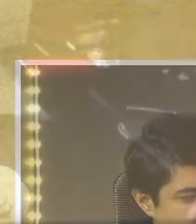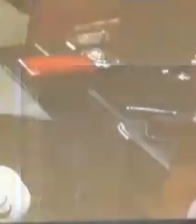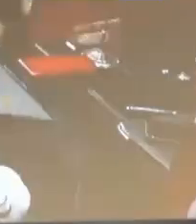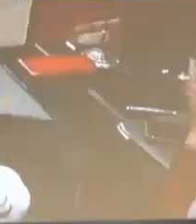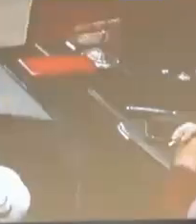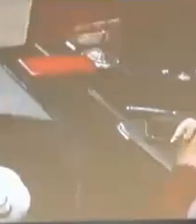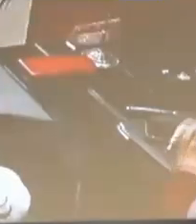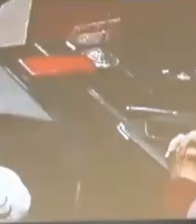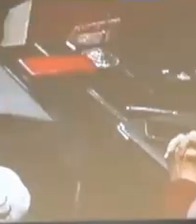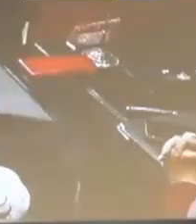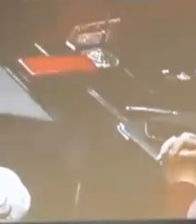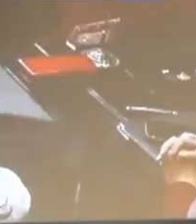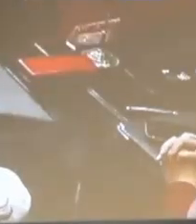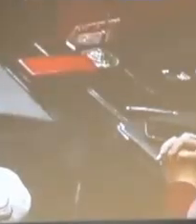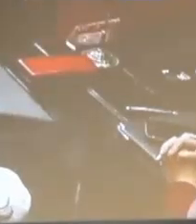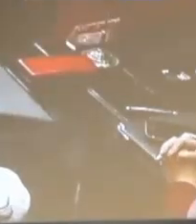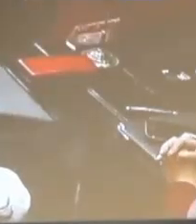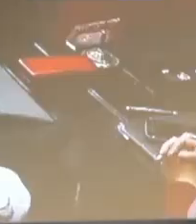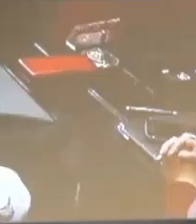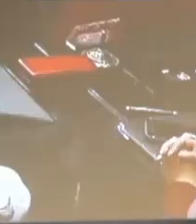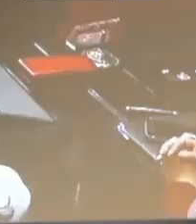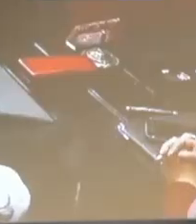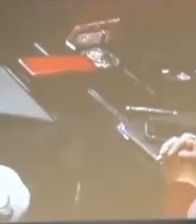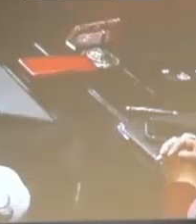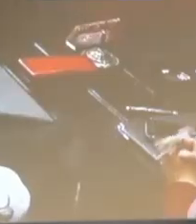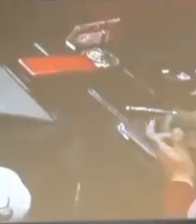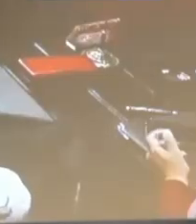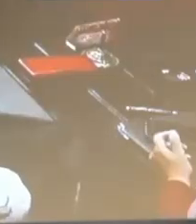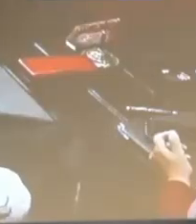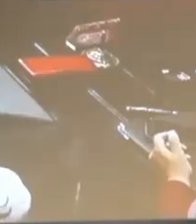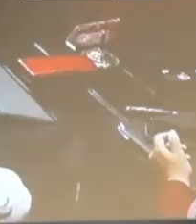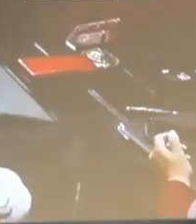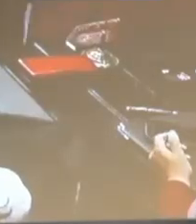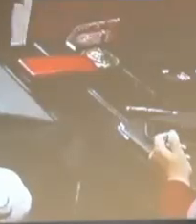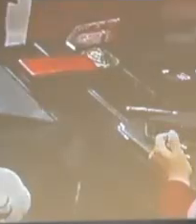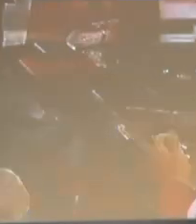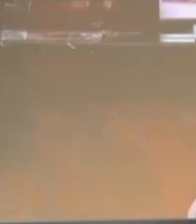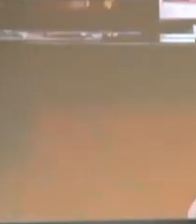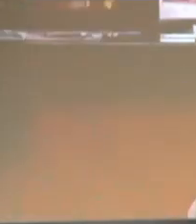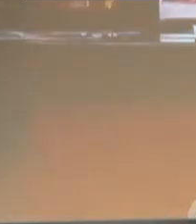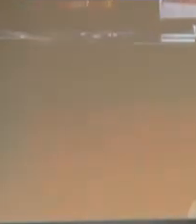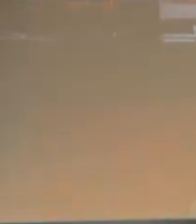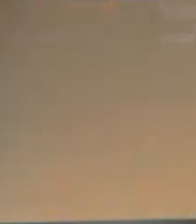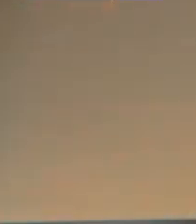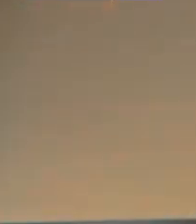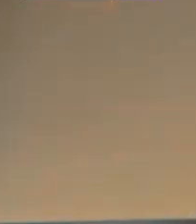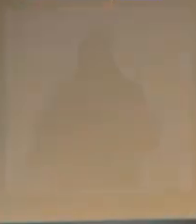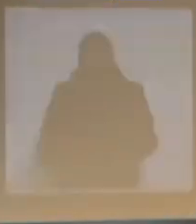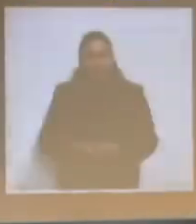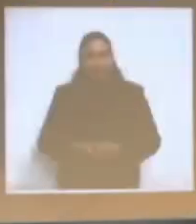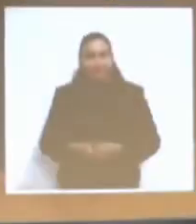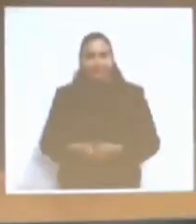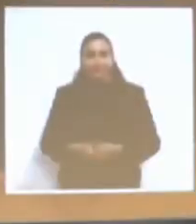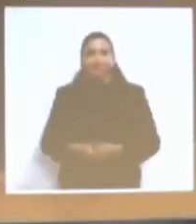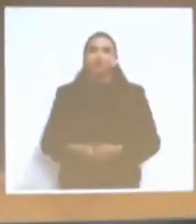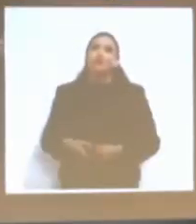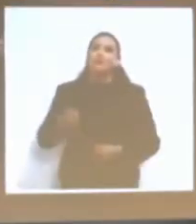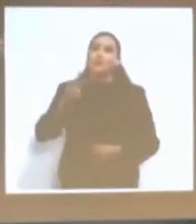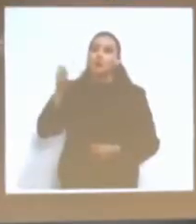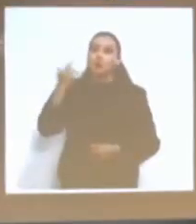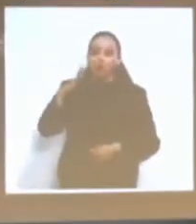política. ¿Qué tenemos? Bueno, esta llamada oposición que es, iba a decir